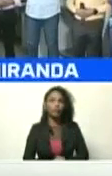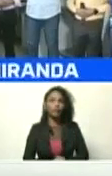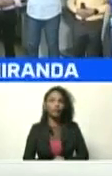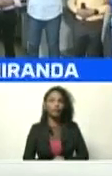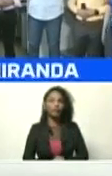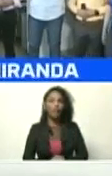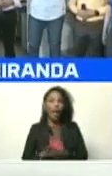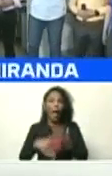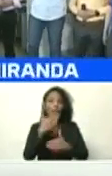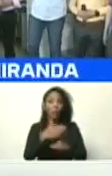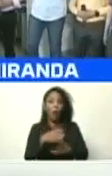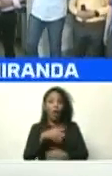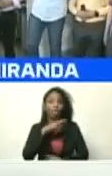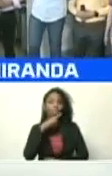Y luego te desmayas.